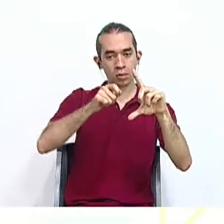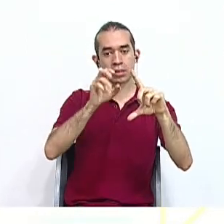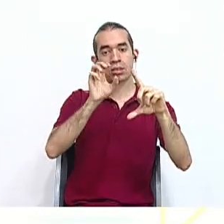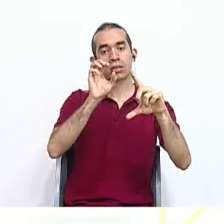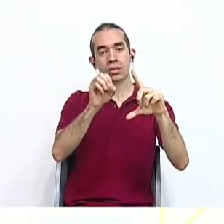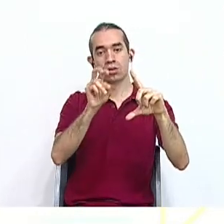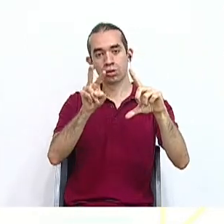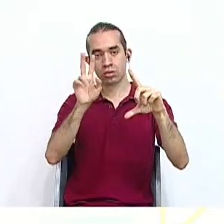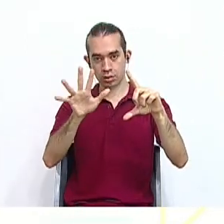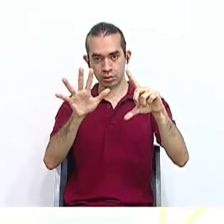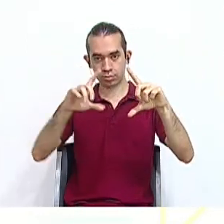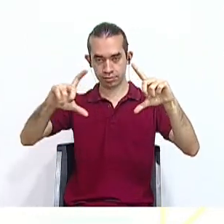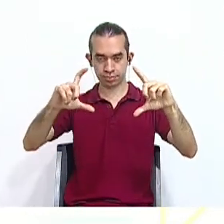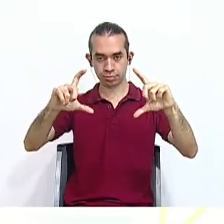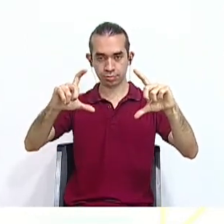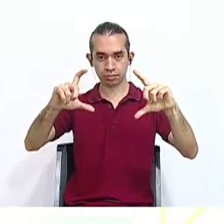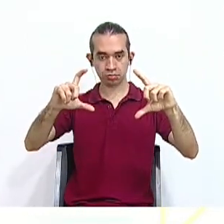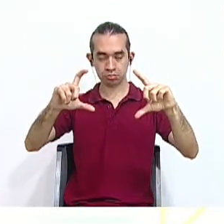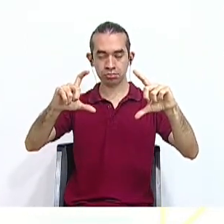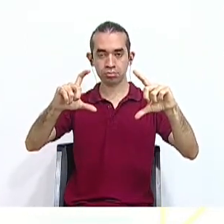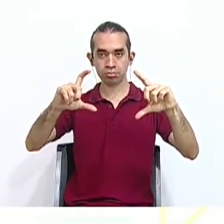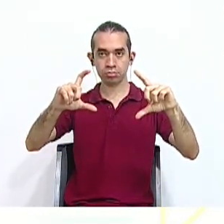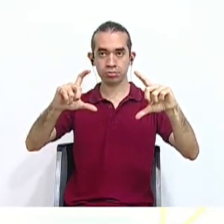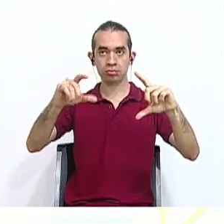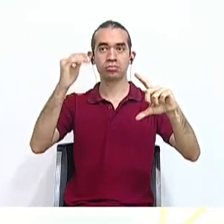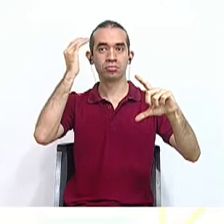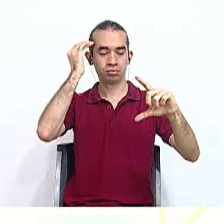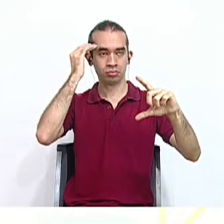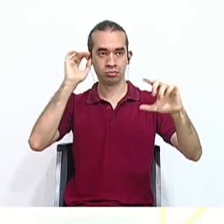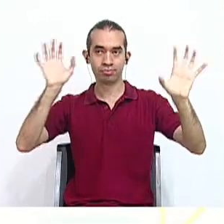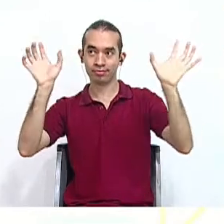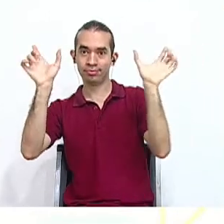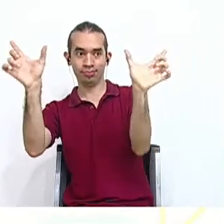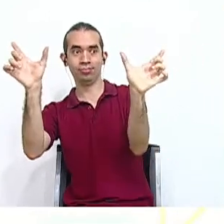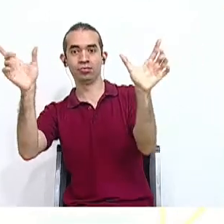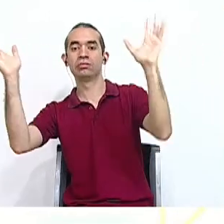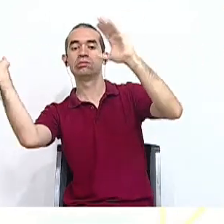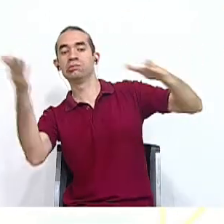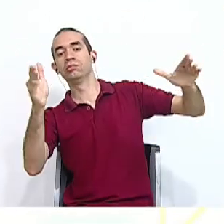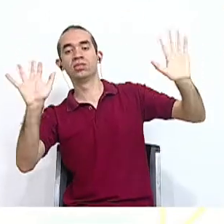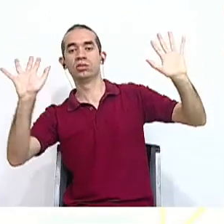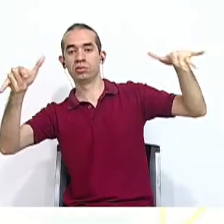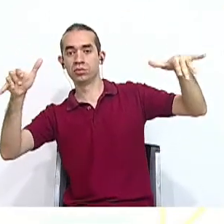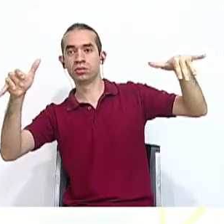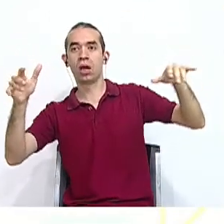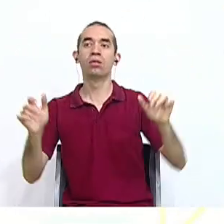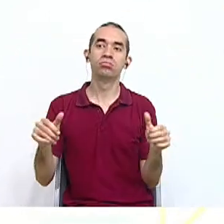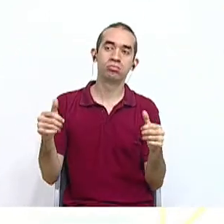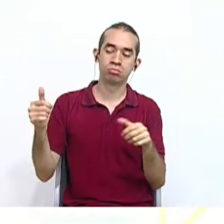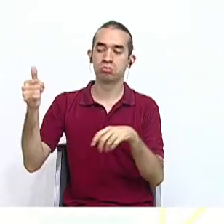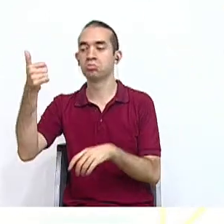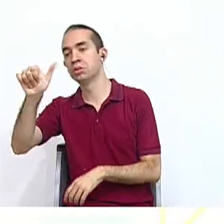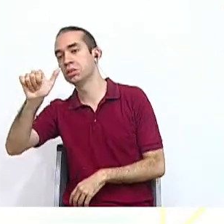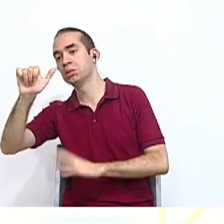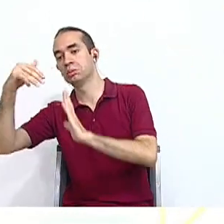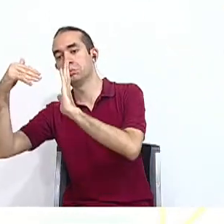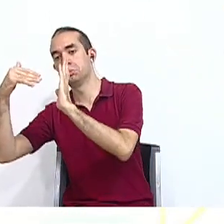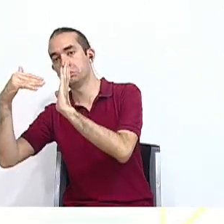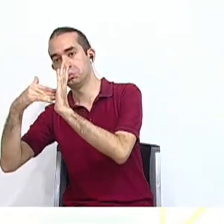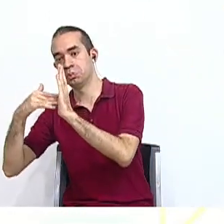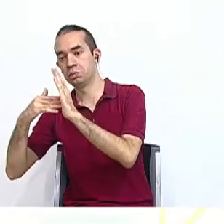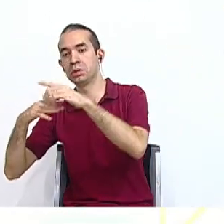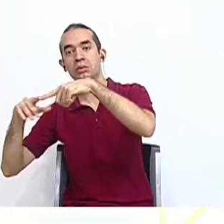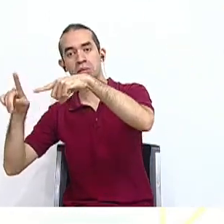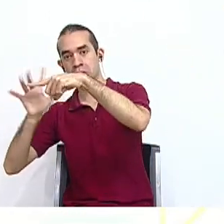1,025. Ahora bien, dividiendo ambos lados por 5,000, obtenemos 10,000 sobre 5,000. ¿Y cuánto nos da